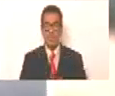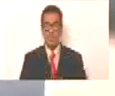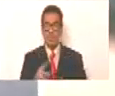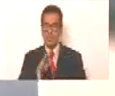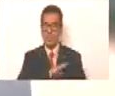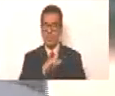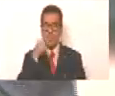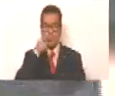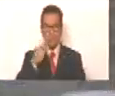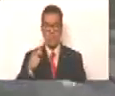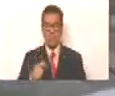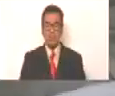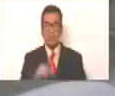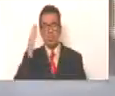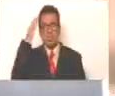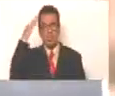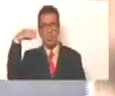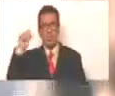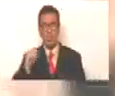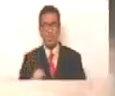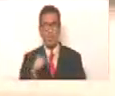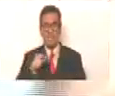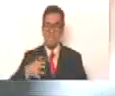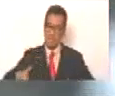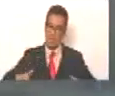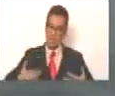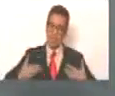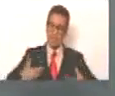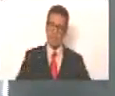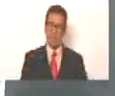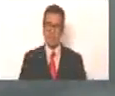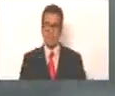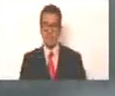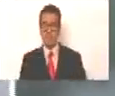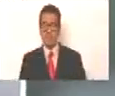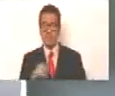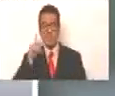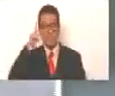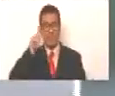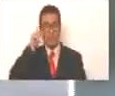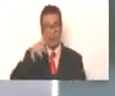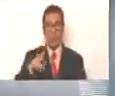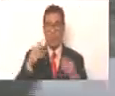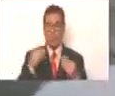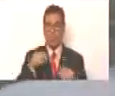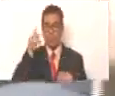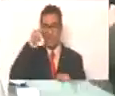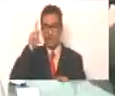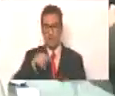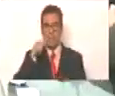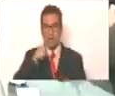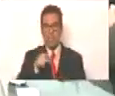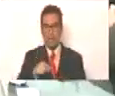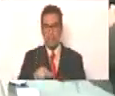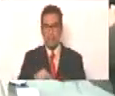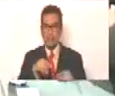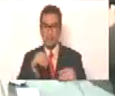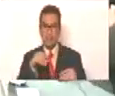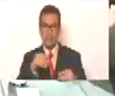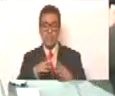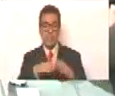un soñador, era alegre, era un pedagogo porque nos enseñaba. Eso habló, presidente, que eran